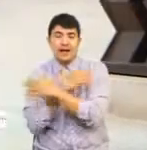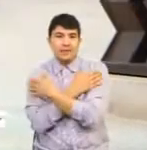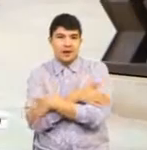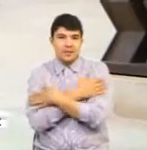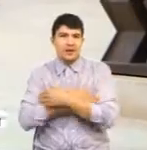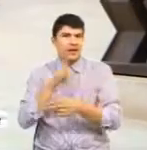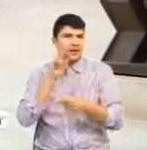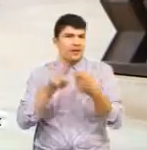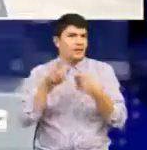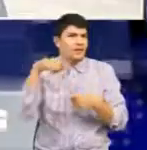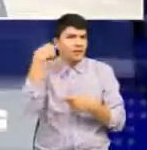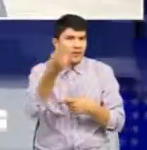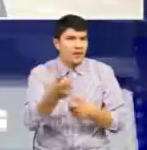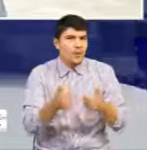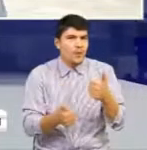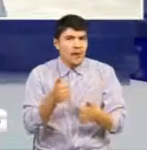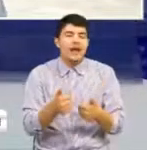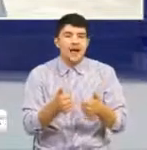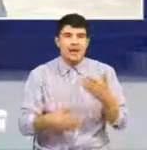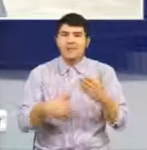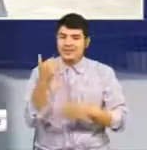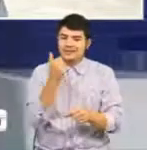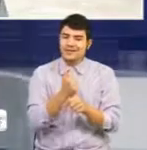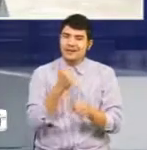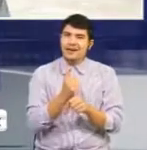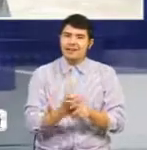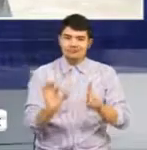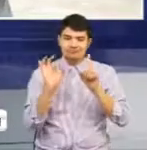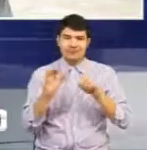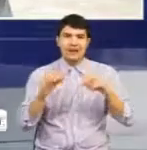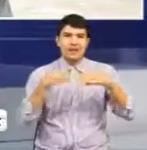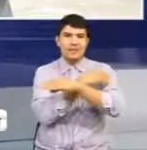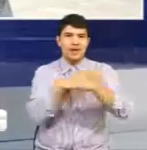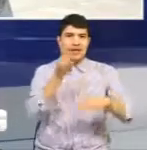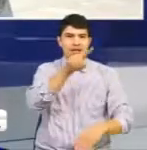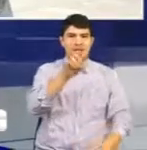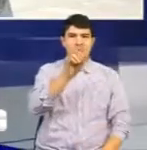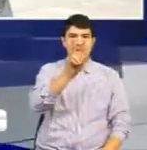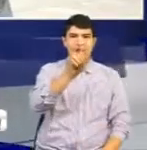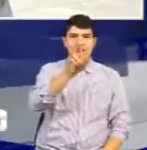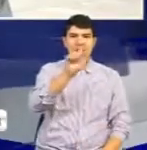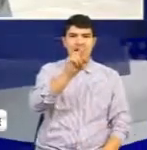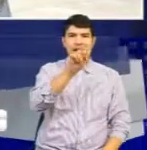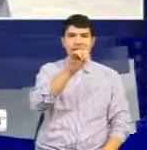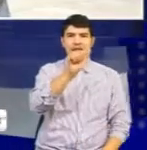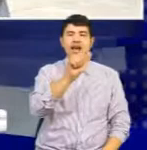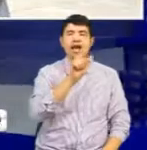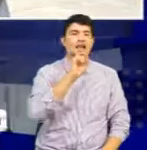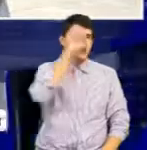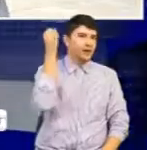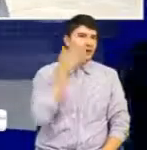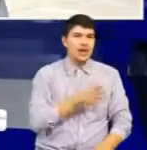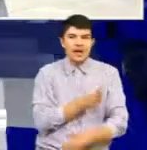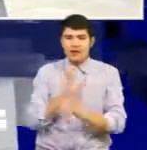meta y es empezar a trabajar para que sea una realidad la vida la soberanía que comunique a norte de santander con el departamento de arauca y